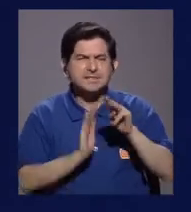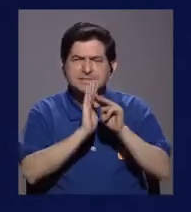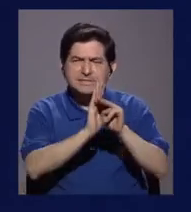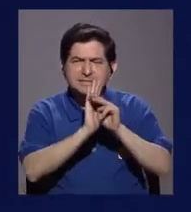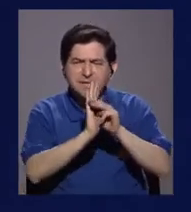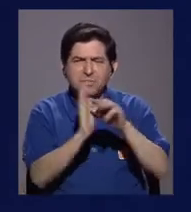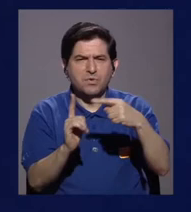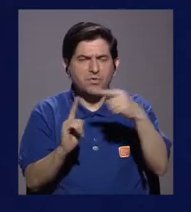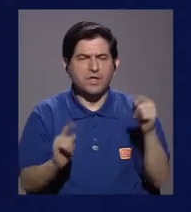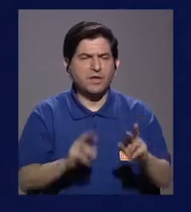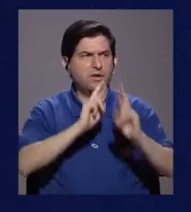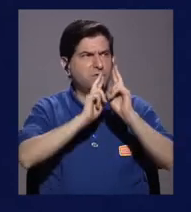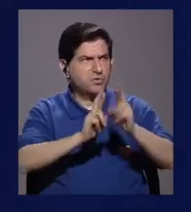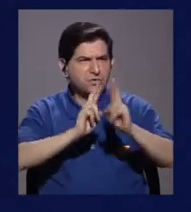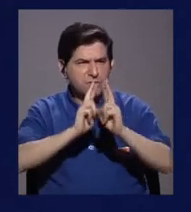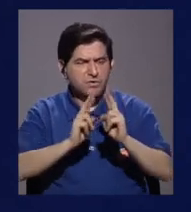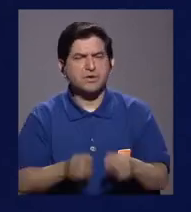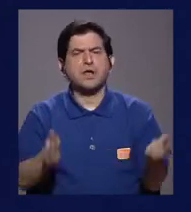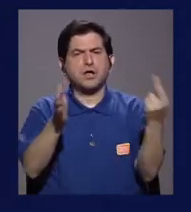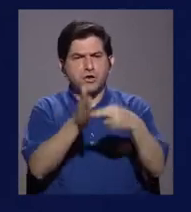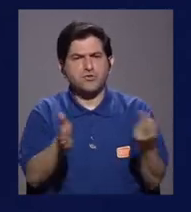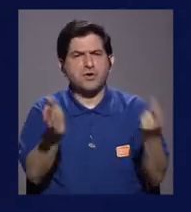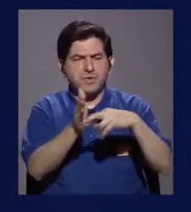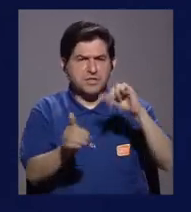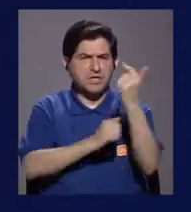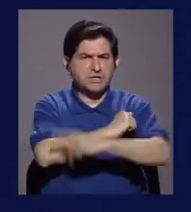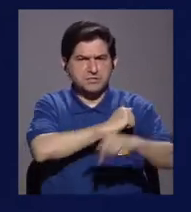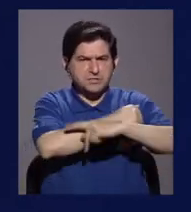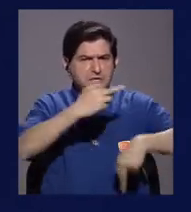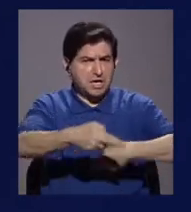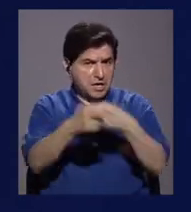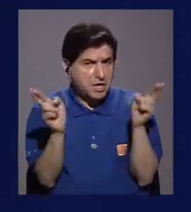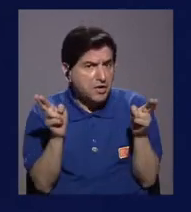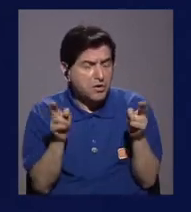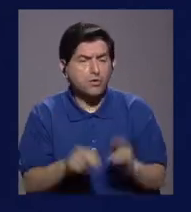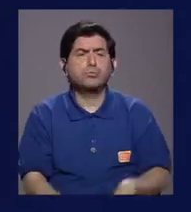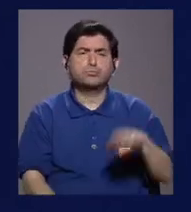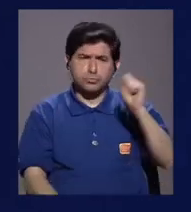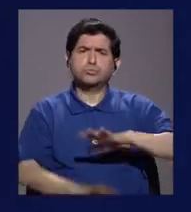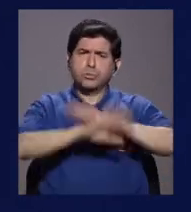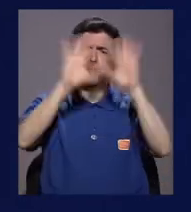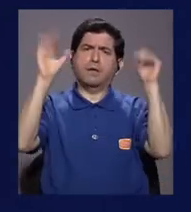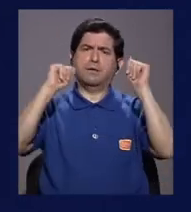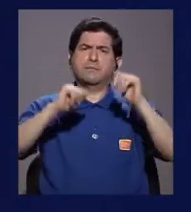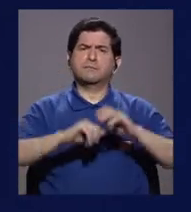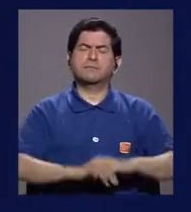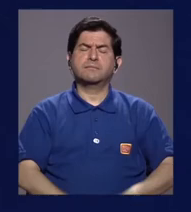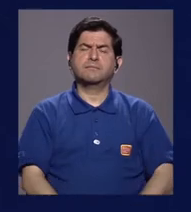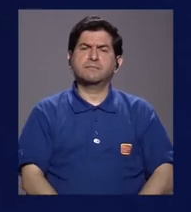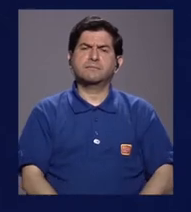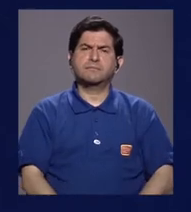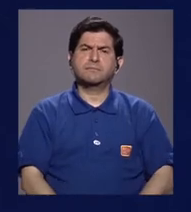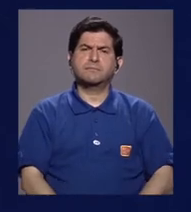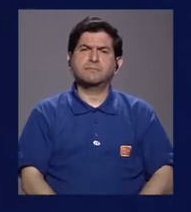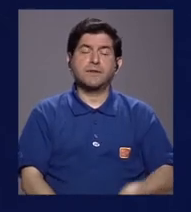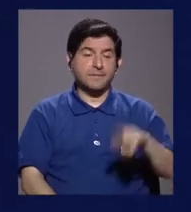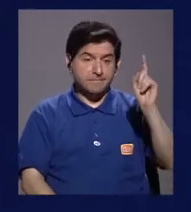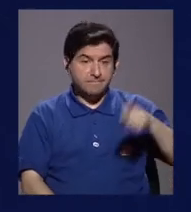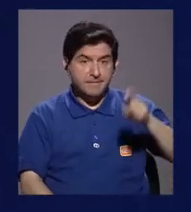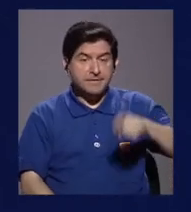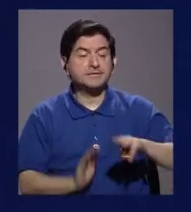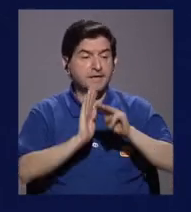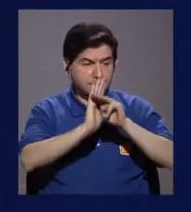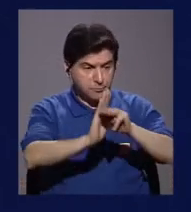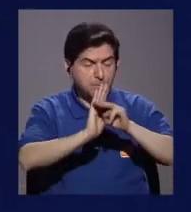que estén basados en problemas regionales como sabes yo trabajé en colombia argentina la región andina